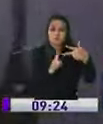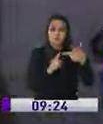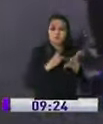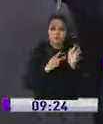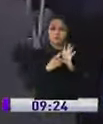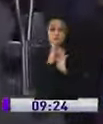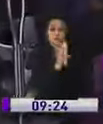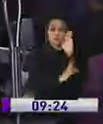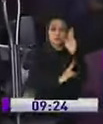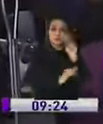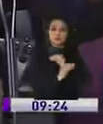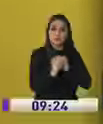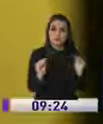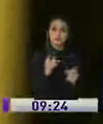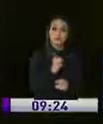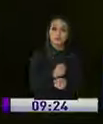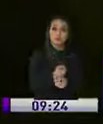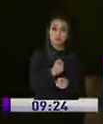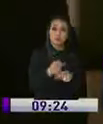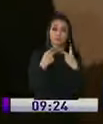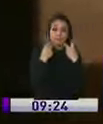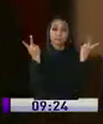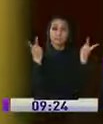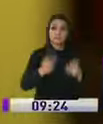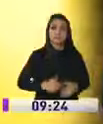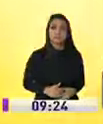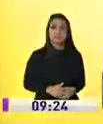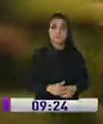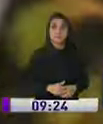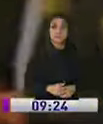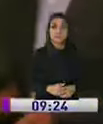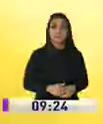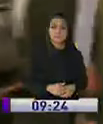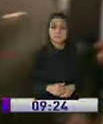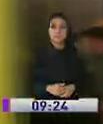la Constitución, por lo que además hicieron un pronunciamiento.